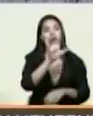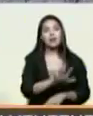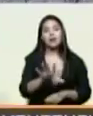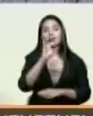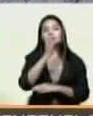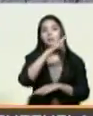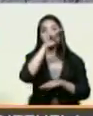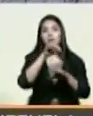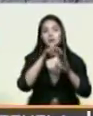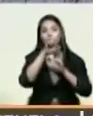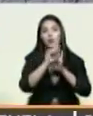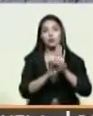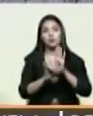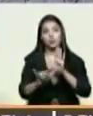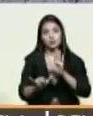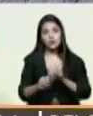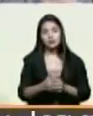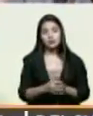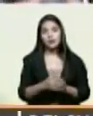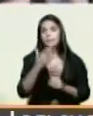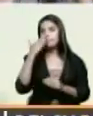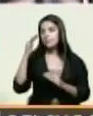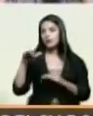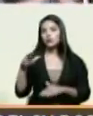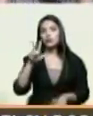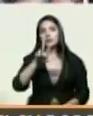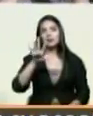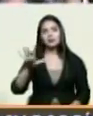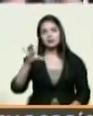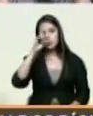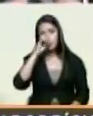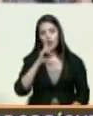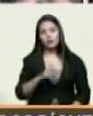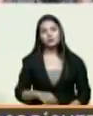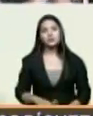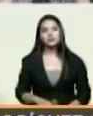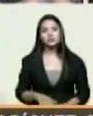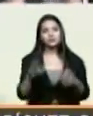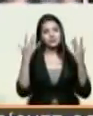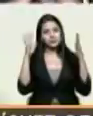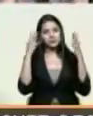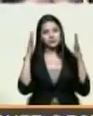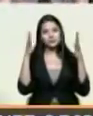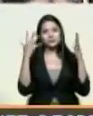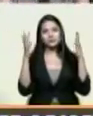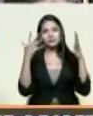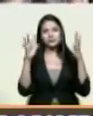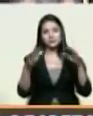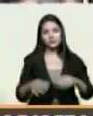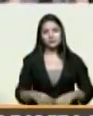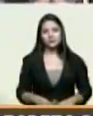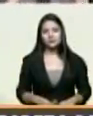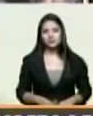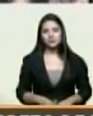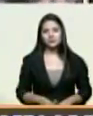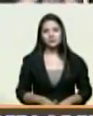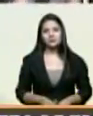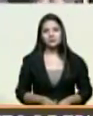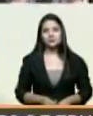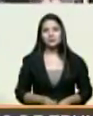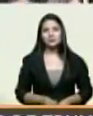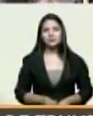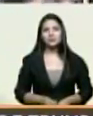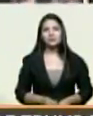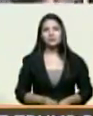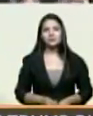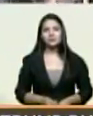Asamblea Constituyente son menores de 35 años. Y cuando